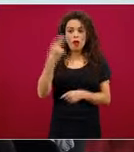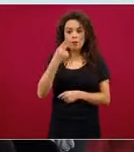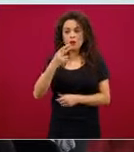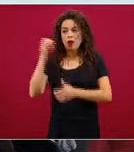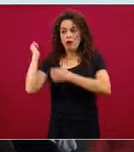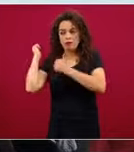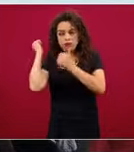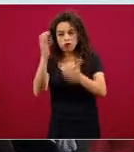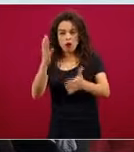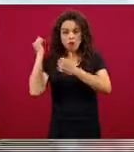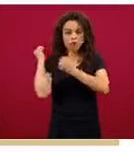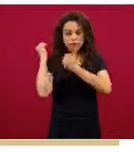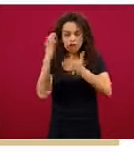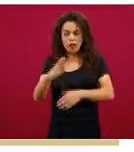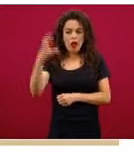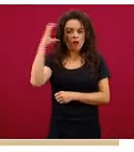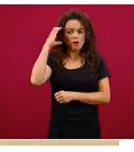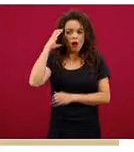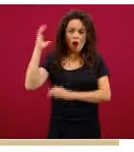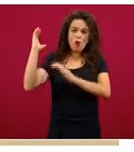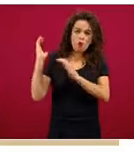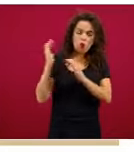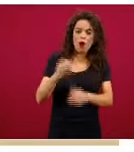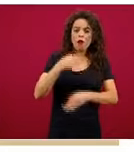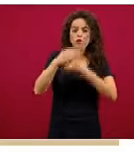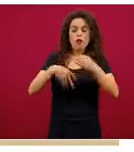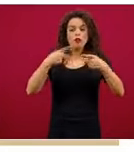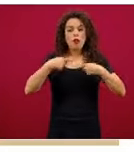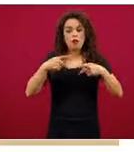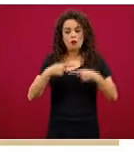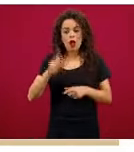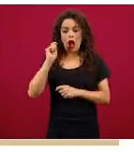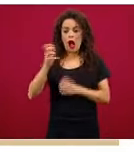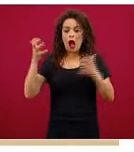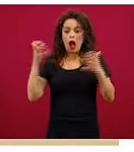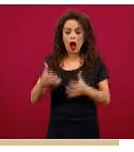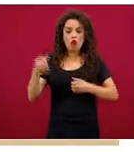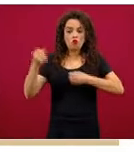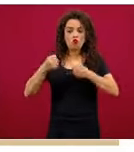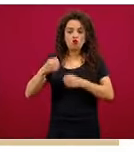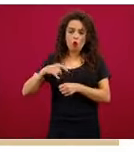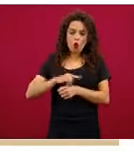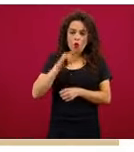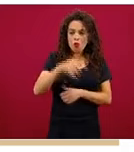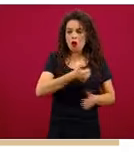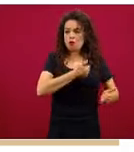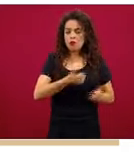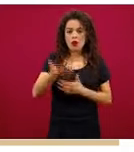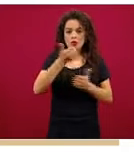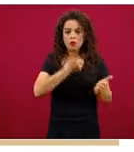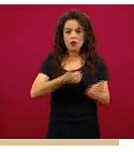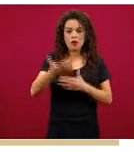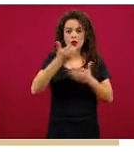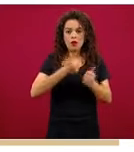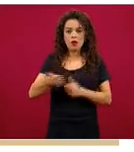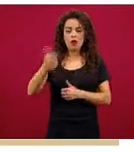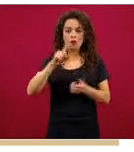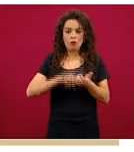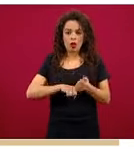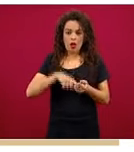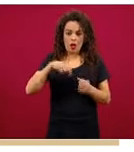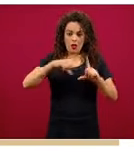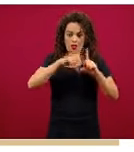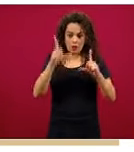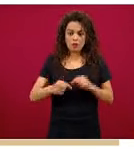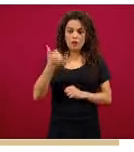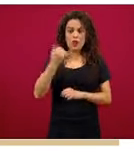que llevaron camas y demás, a todo el personal que desplegó en estas iniciativas, tanto en la parte local como en las